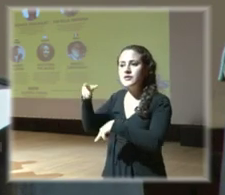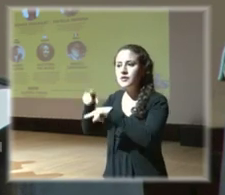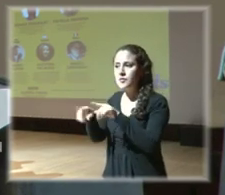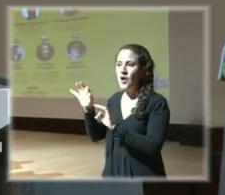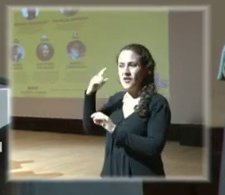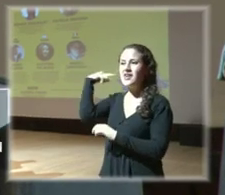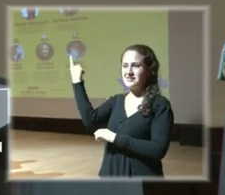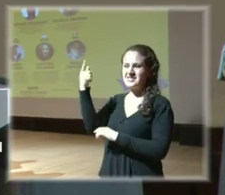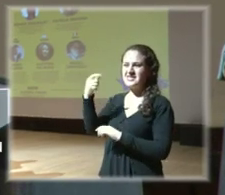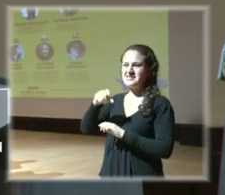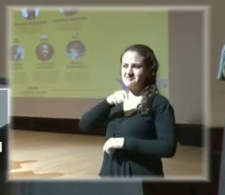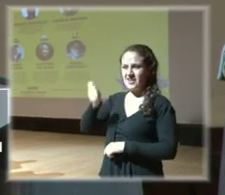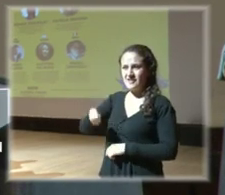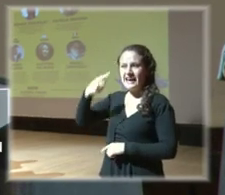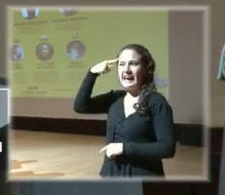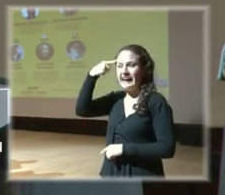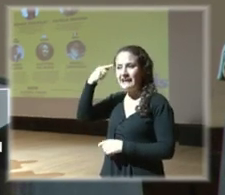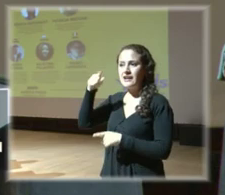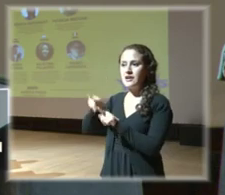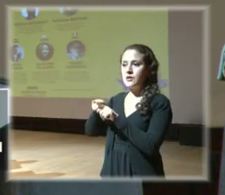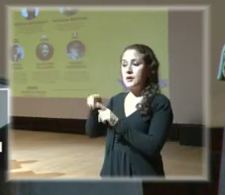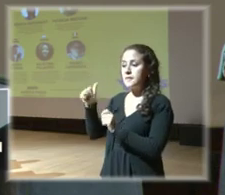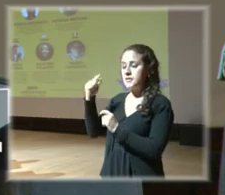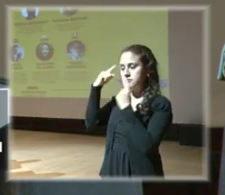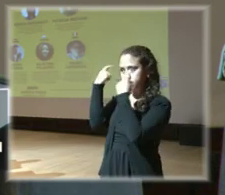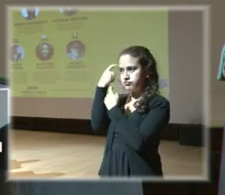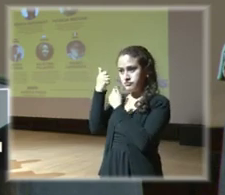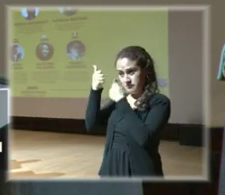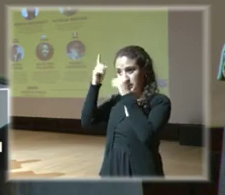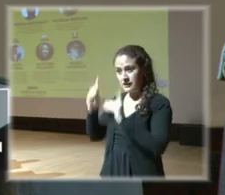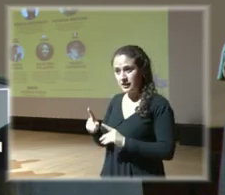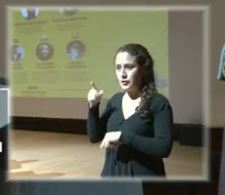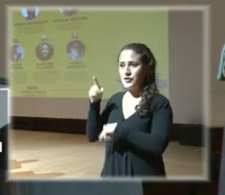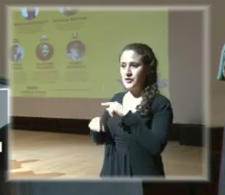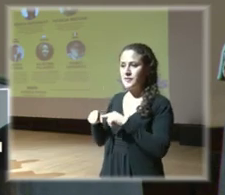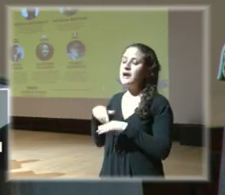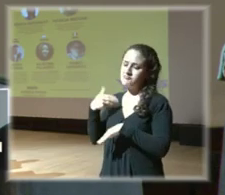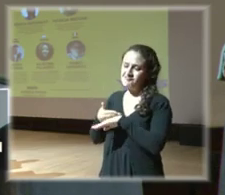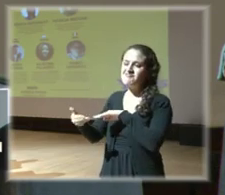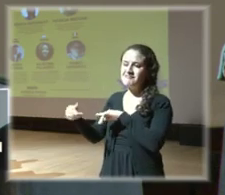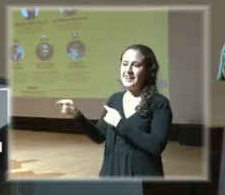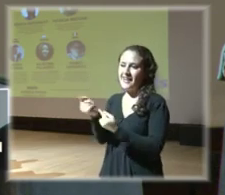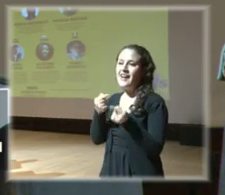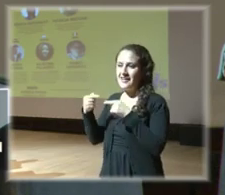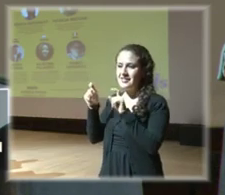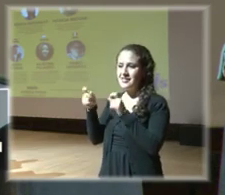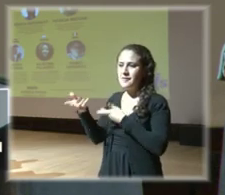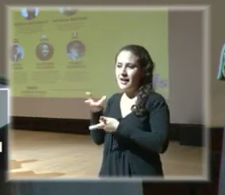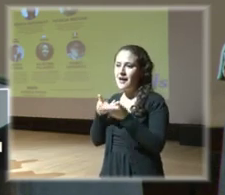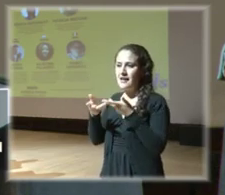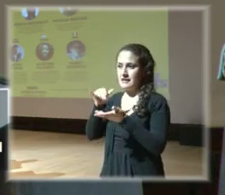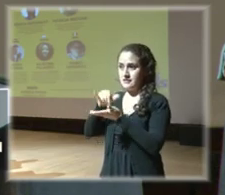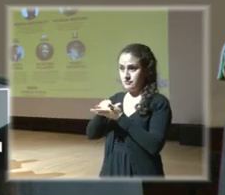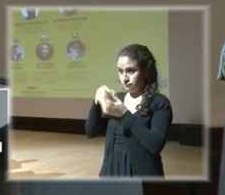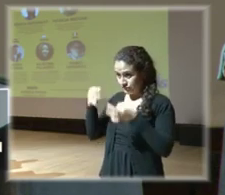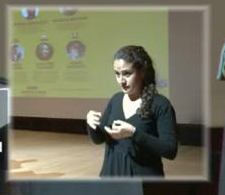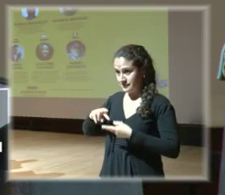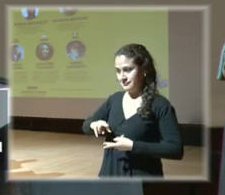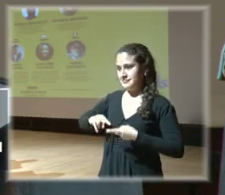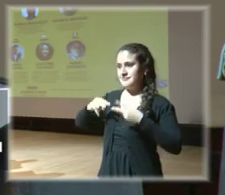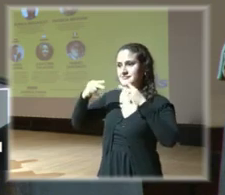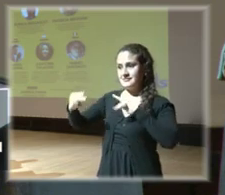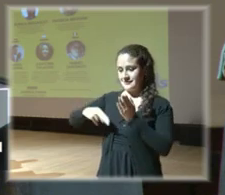del derecho, no tienen esta facultad de discernimiento. Y eso, como seguramente vamos a conversar en un rato, es algo contrario a lo que viene